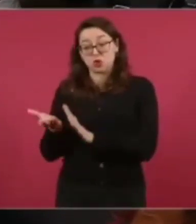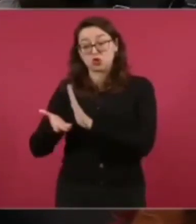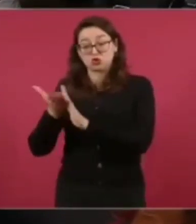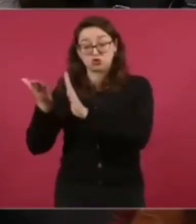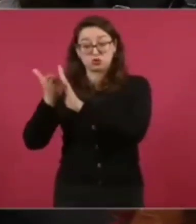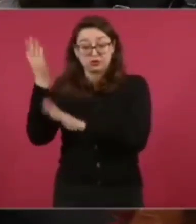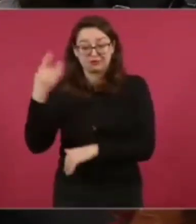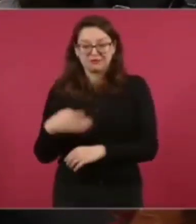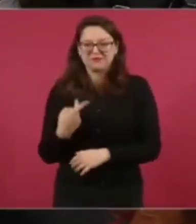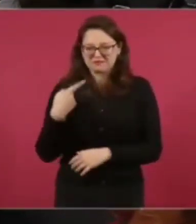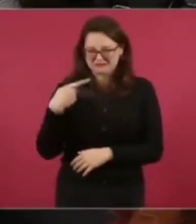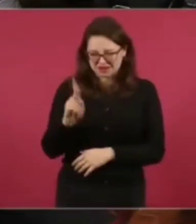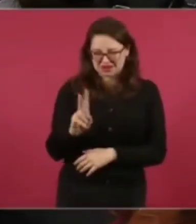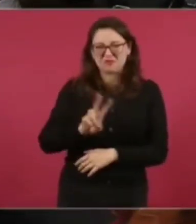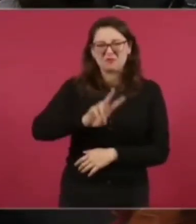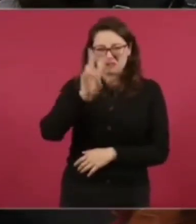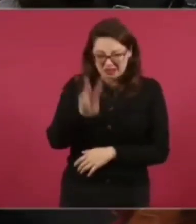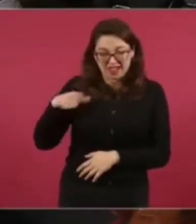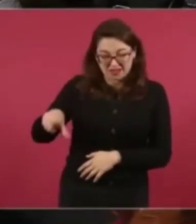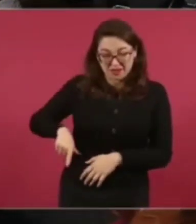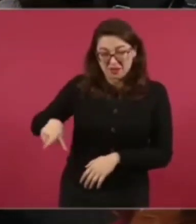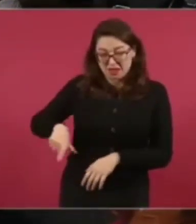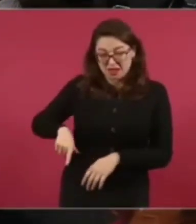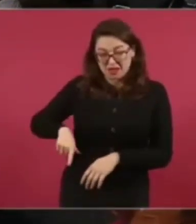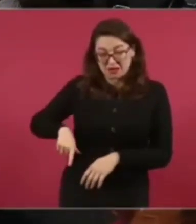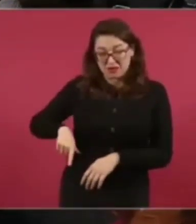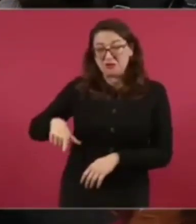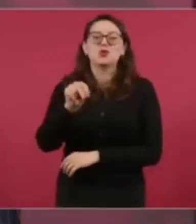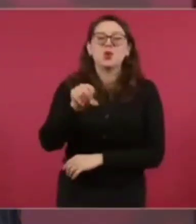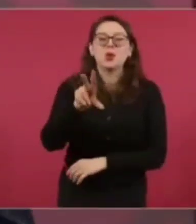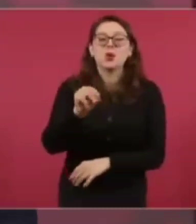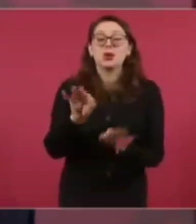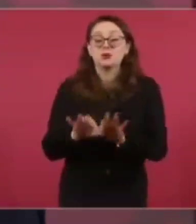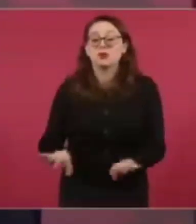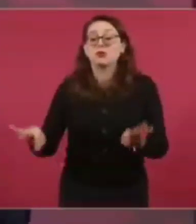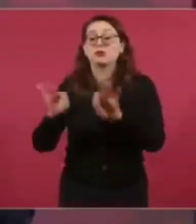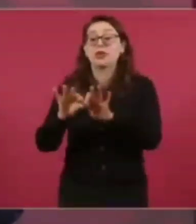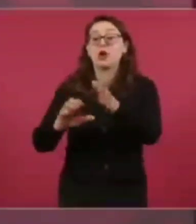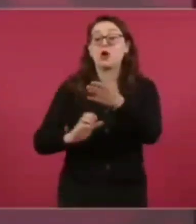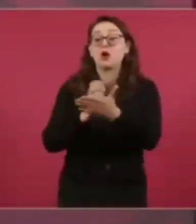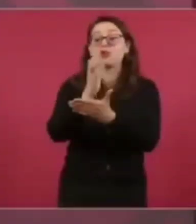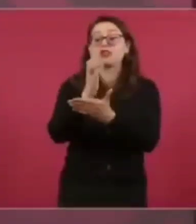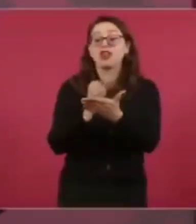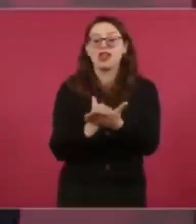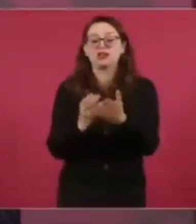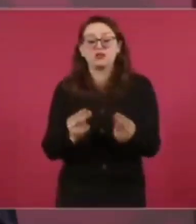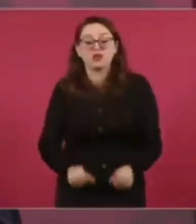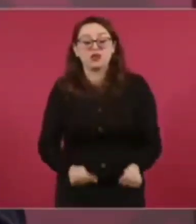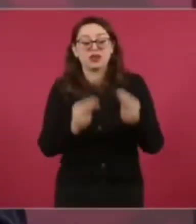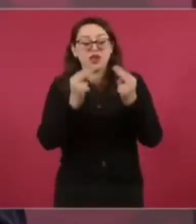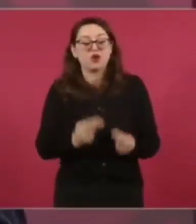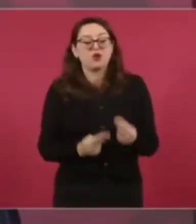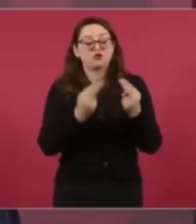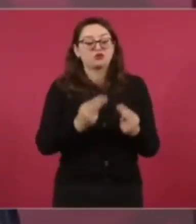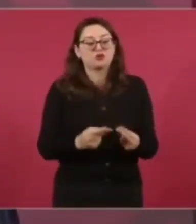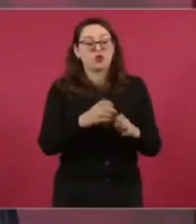eso. Lo que les importaba era el contrato, lo que les importaba era la